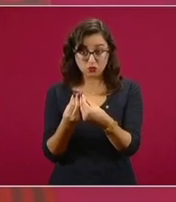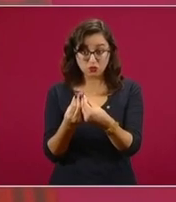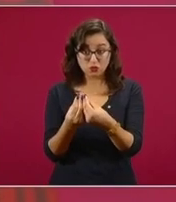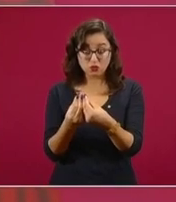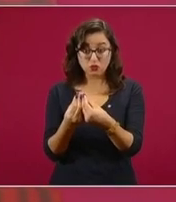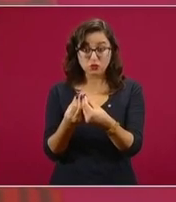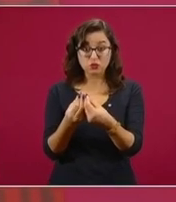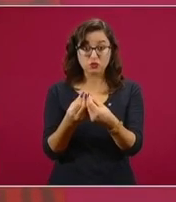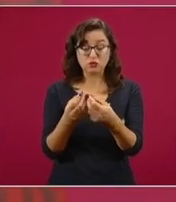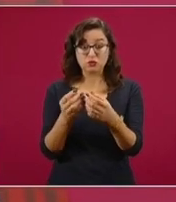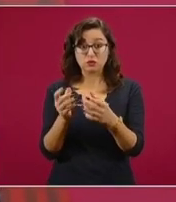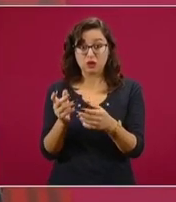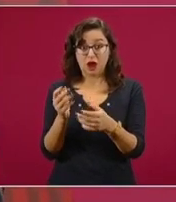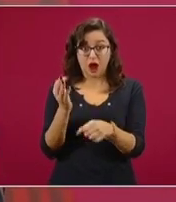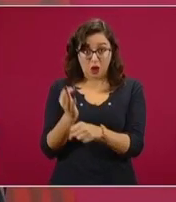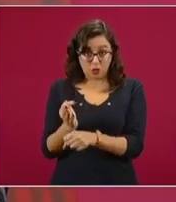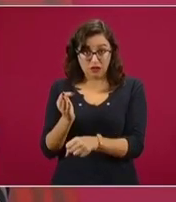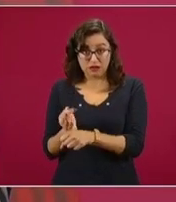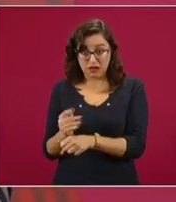en el gobierno